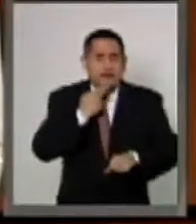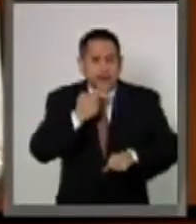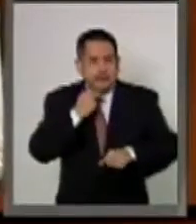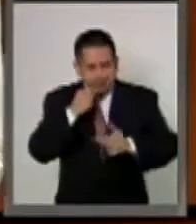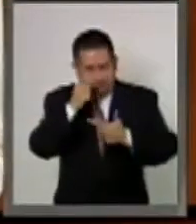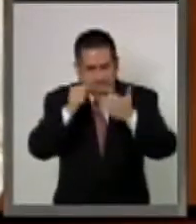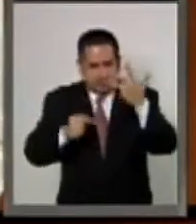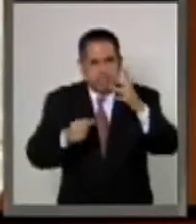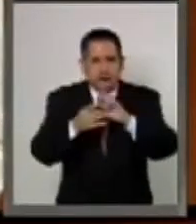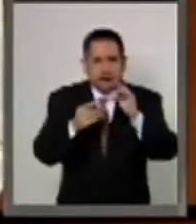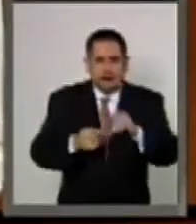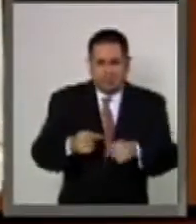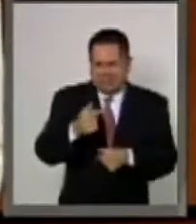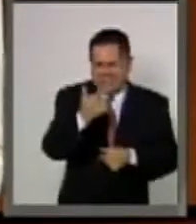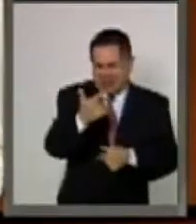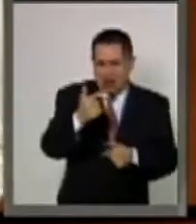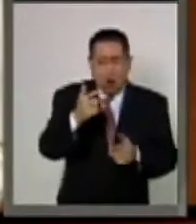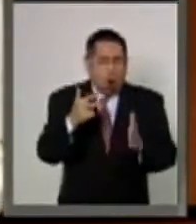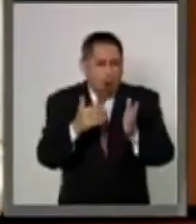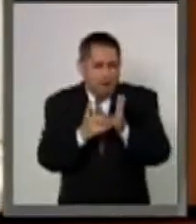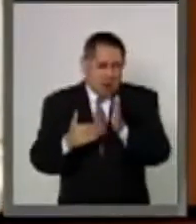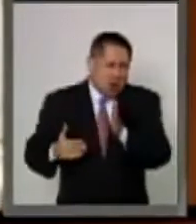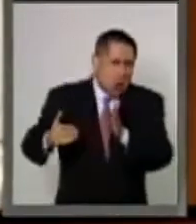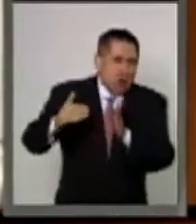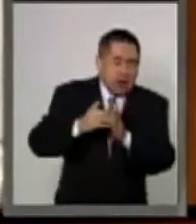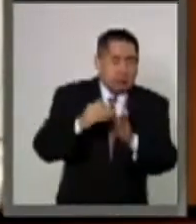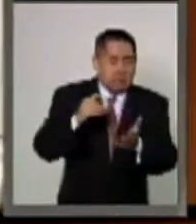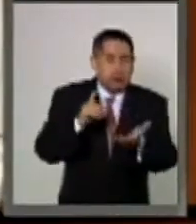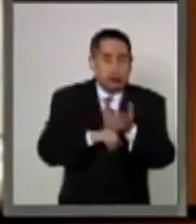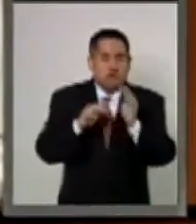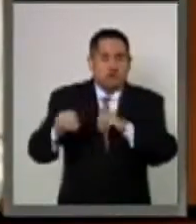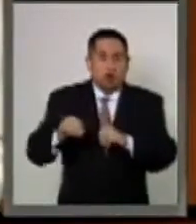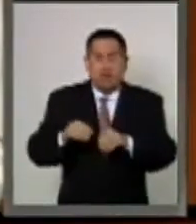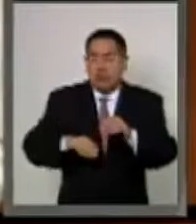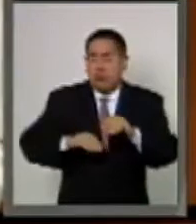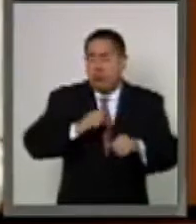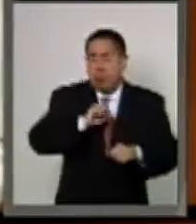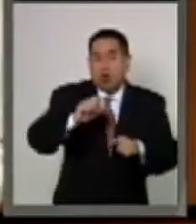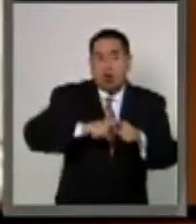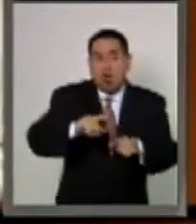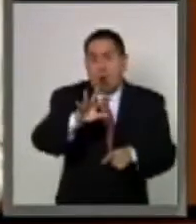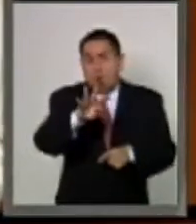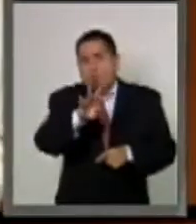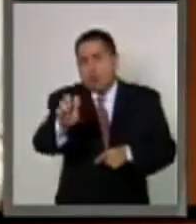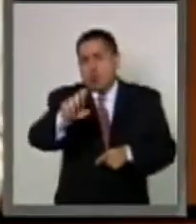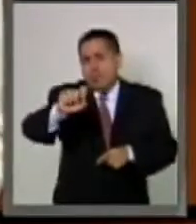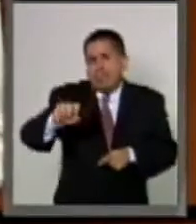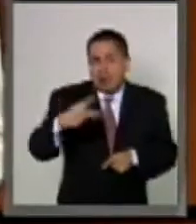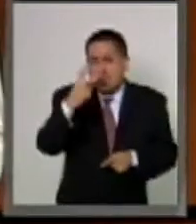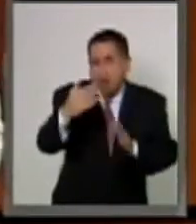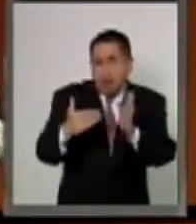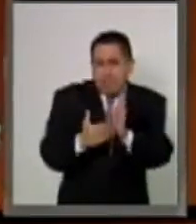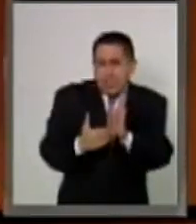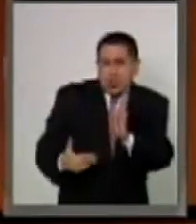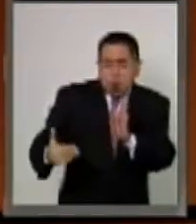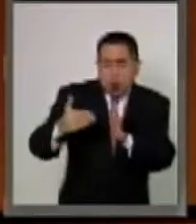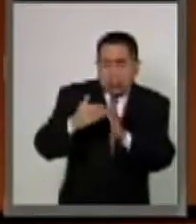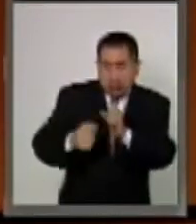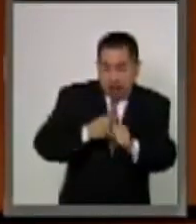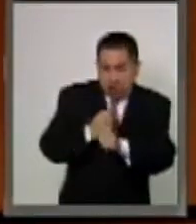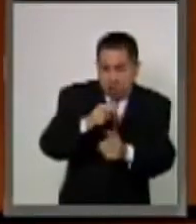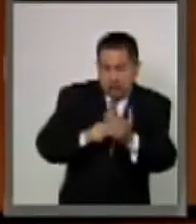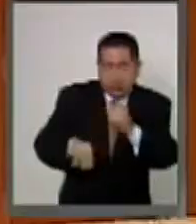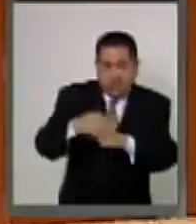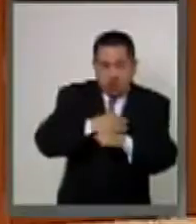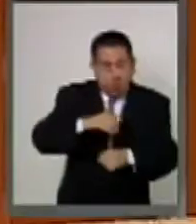de 108 millones en 1980 a 422 millones en el